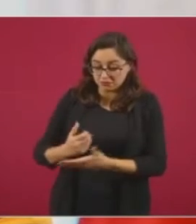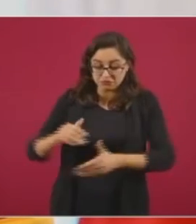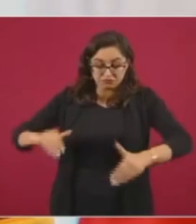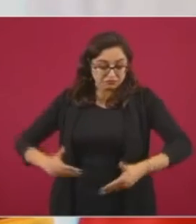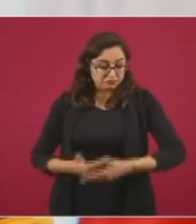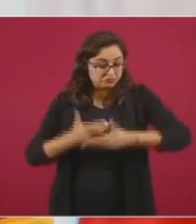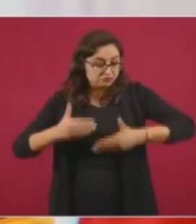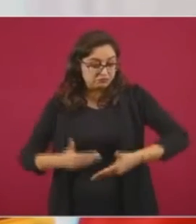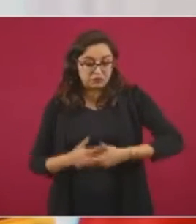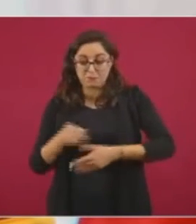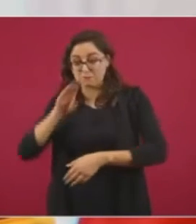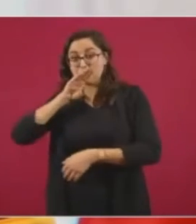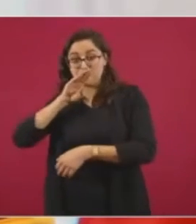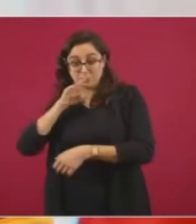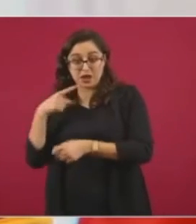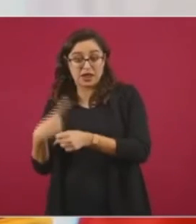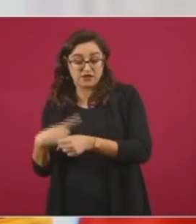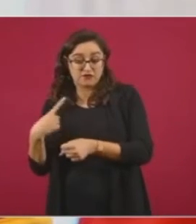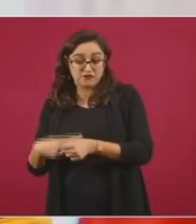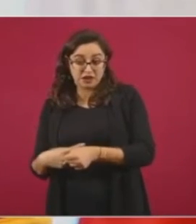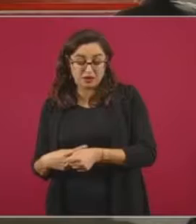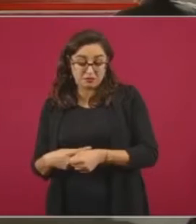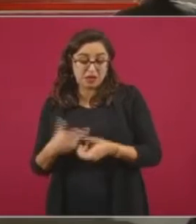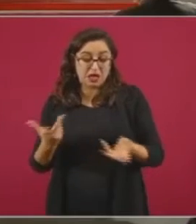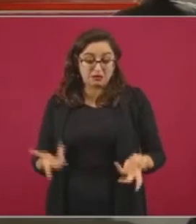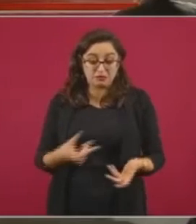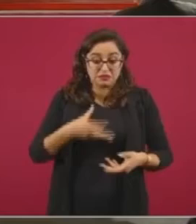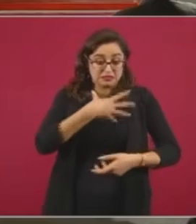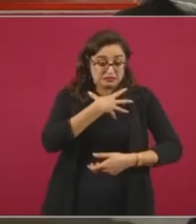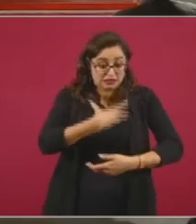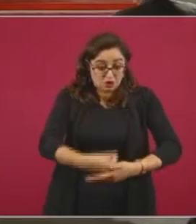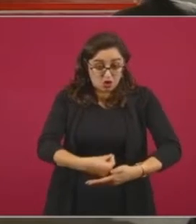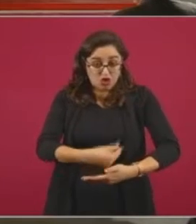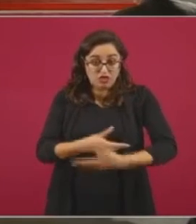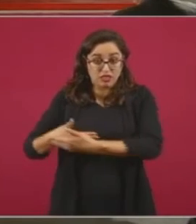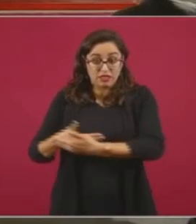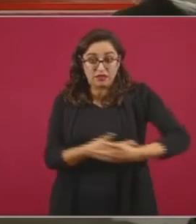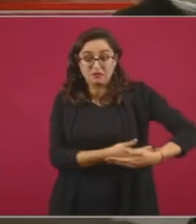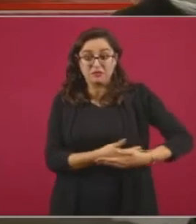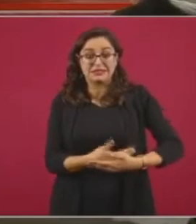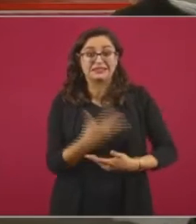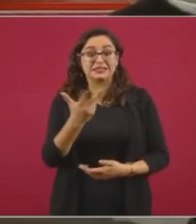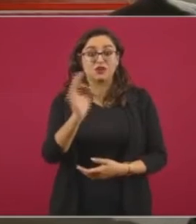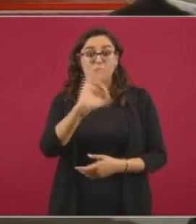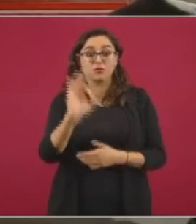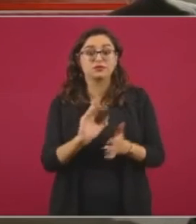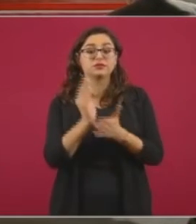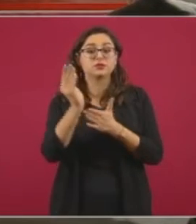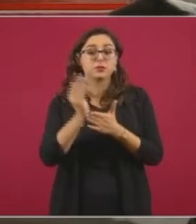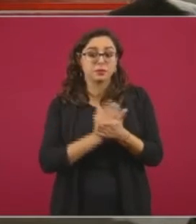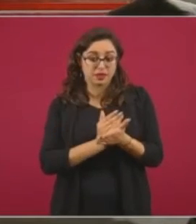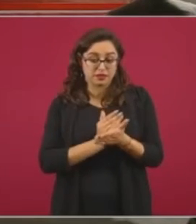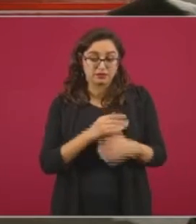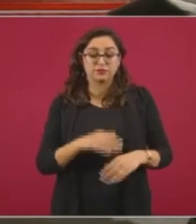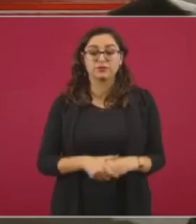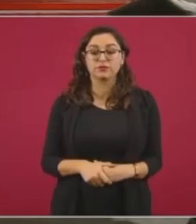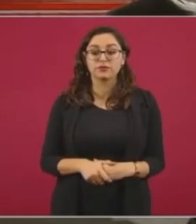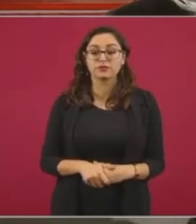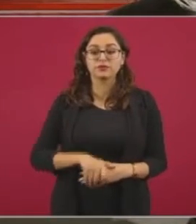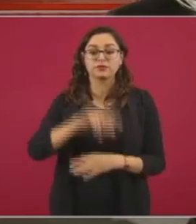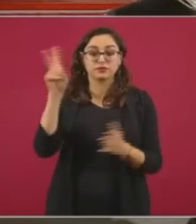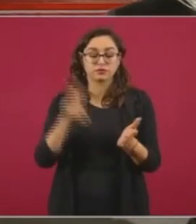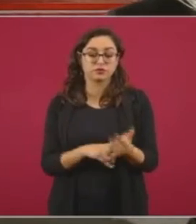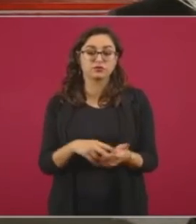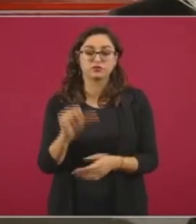acaban contrayendo la infección ha descendido en la región un 5% desde el año 2010. En